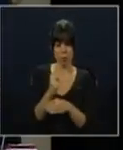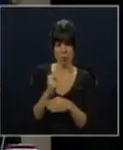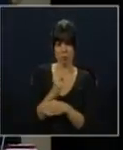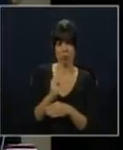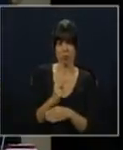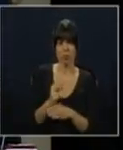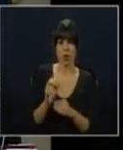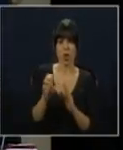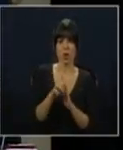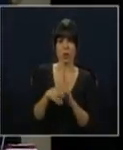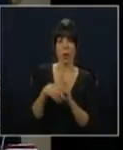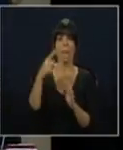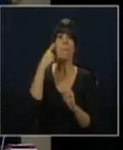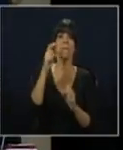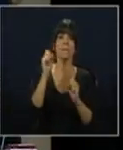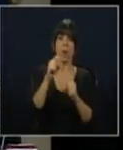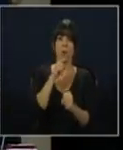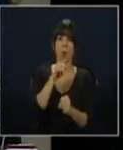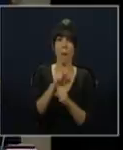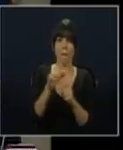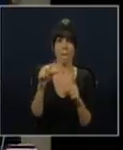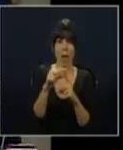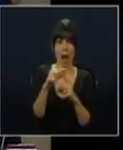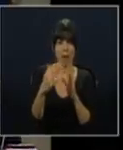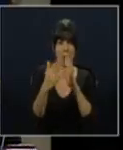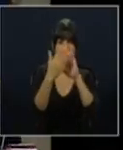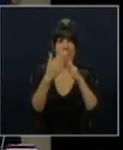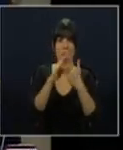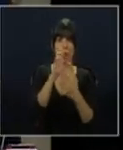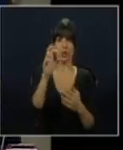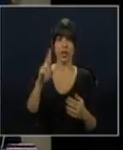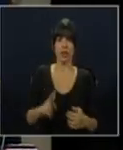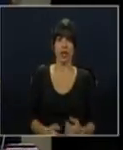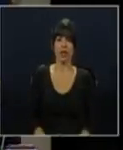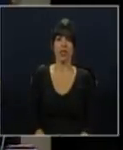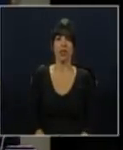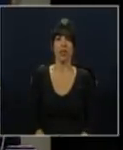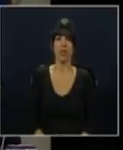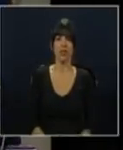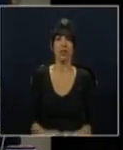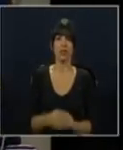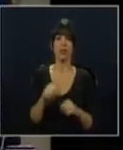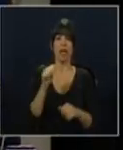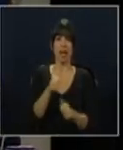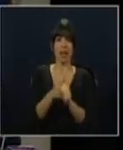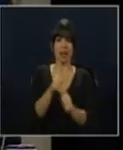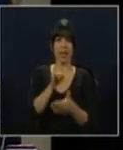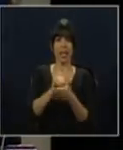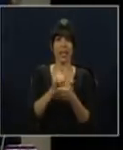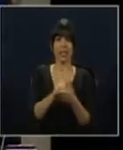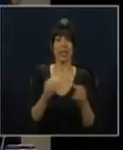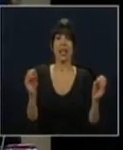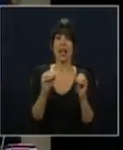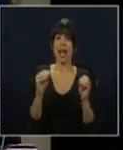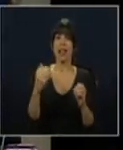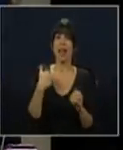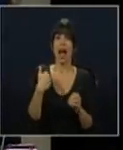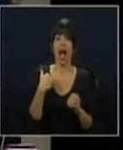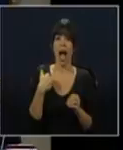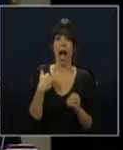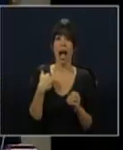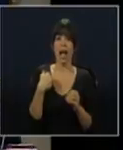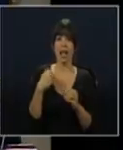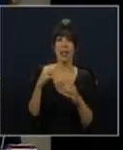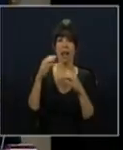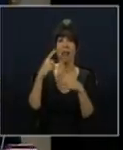constitucional para cumplir con la palabra empeñada ante el pueblo de Costa Rica. A ese respecto, nada hay de